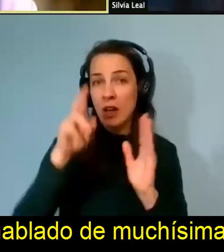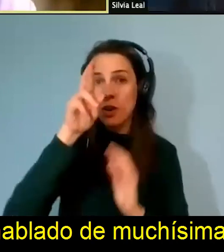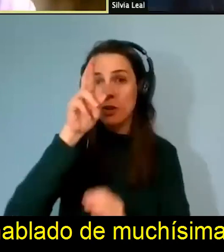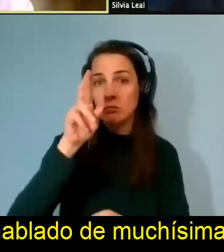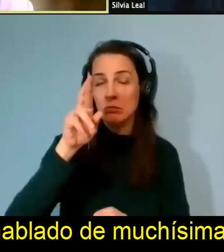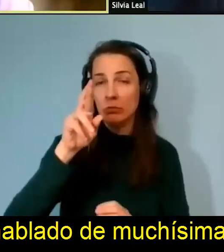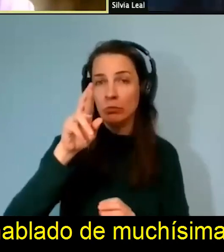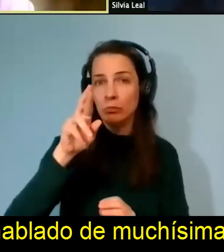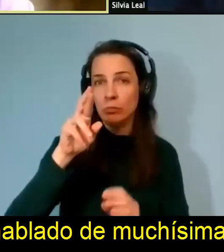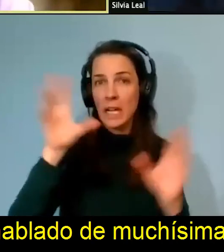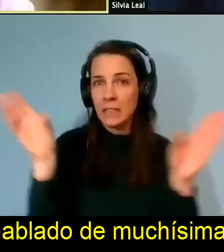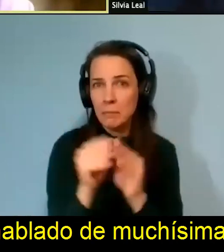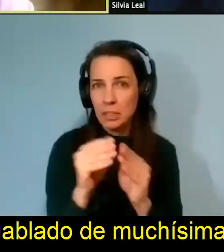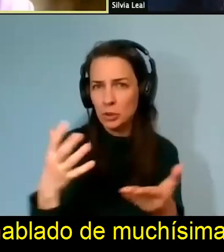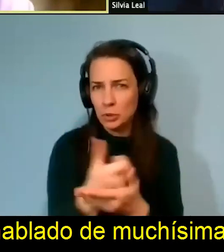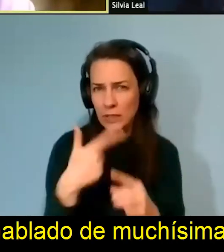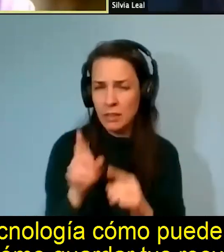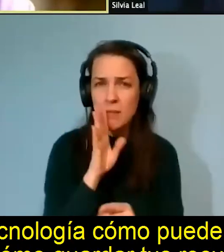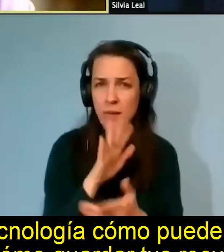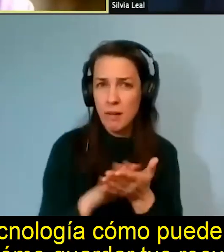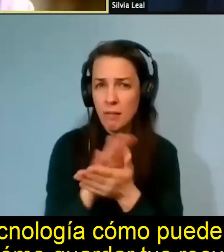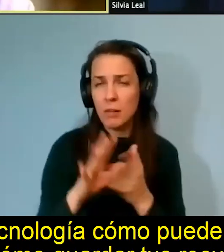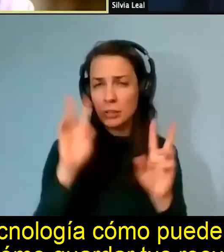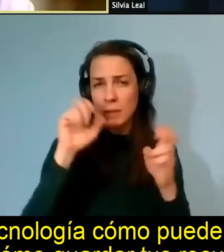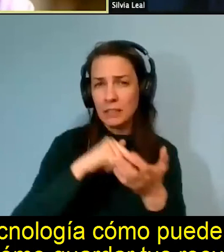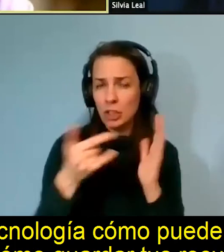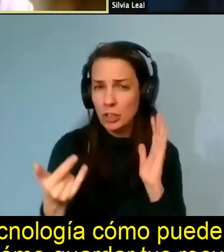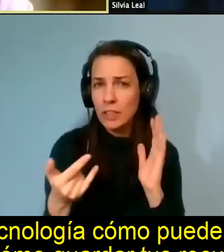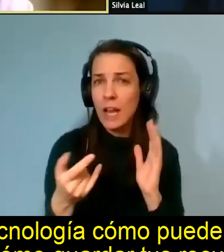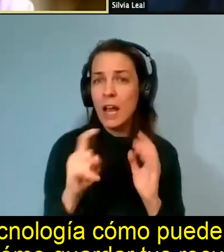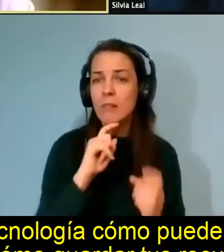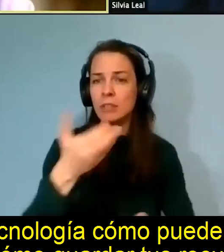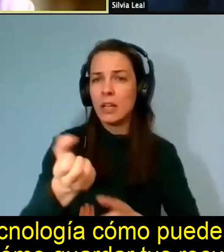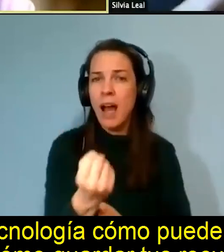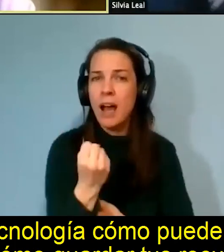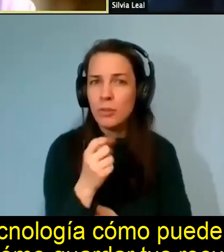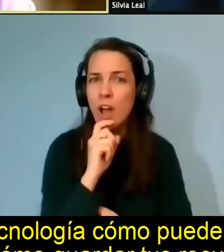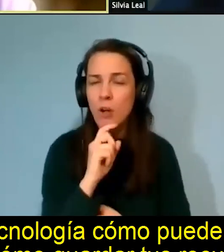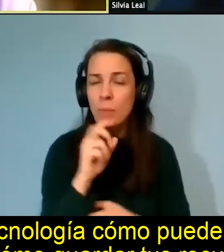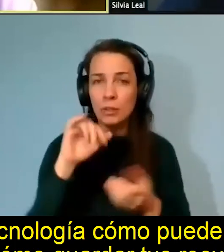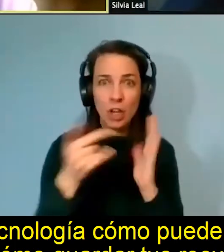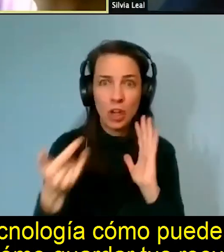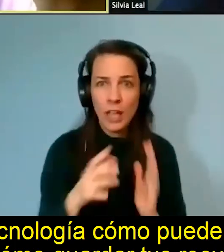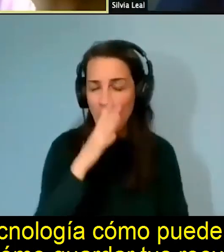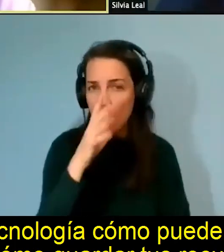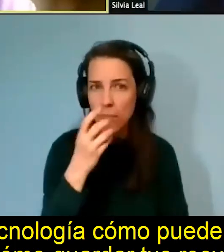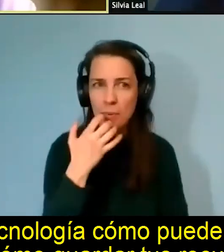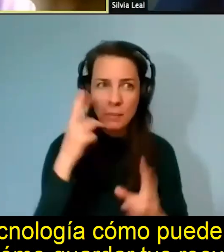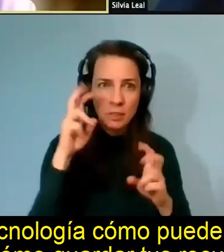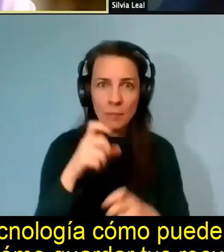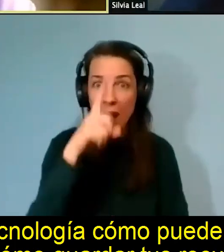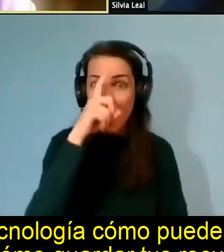Hemos hablado de muchísimas cosas. Hemos hablado de la tecnología, cómo puede ayudarnos. Tecnologías impresionantes, cómo guardar